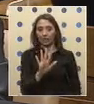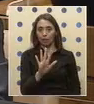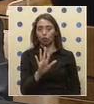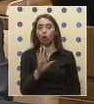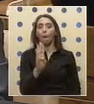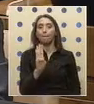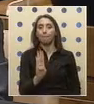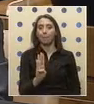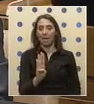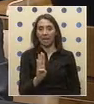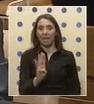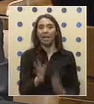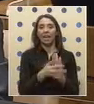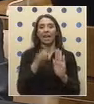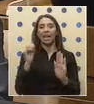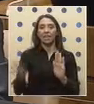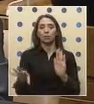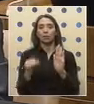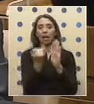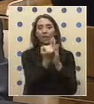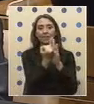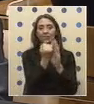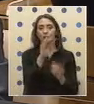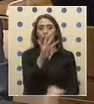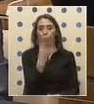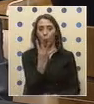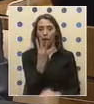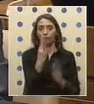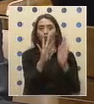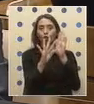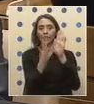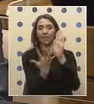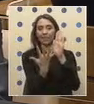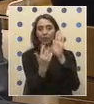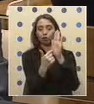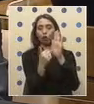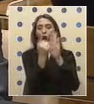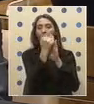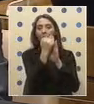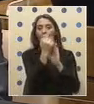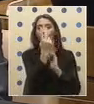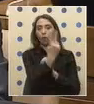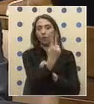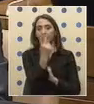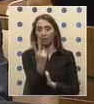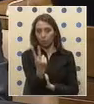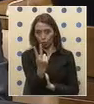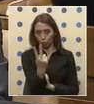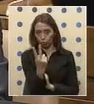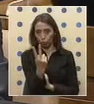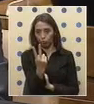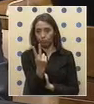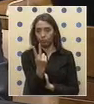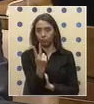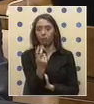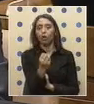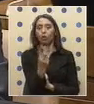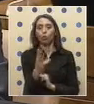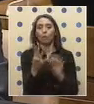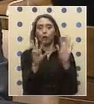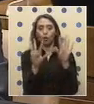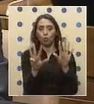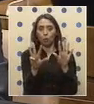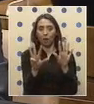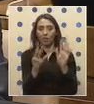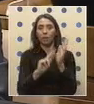letra B, que ha eliminado los incisos cuarto y quinto del artículo 22, del numeral 9,